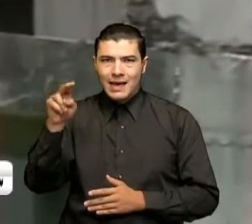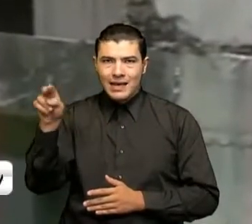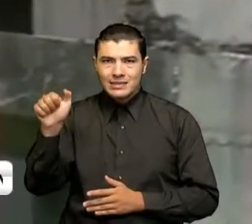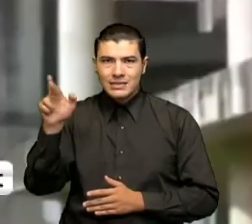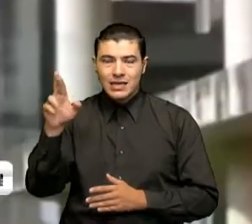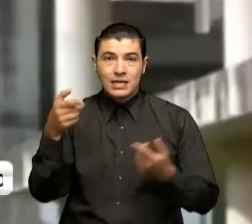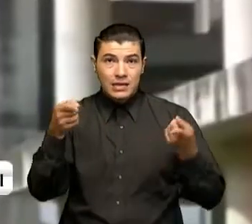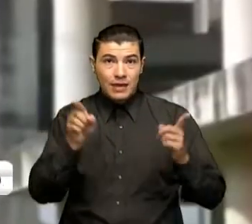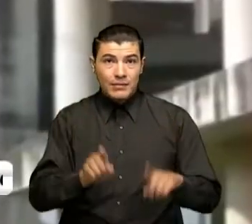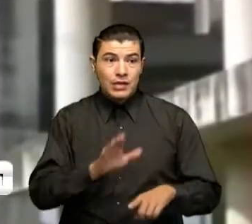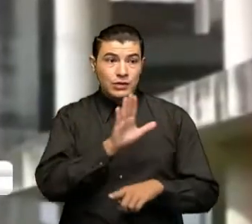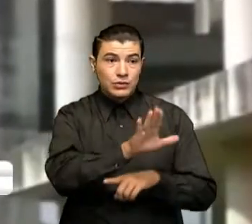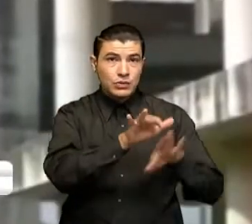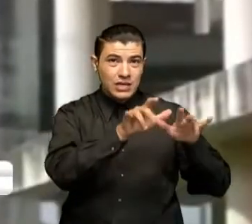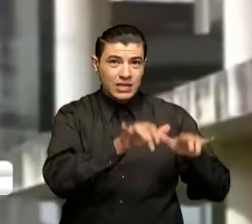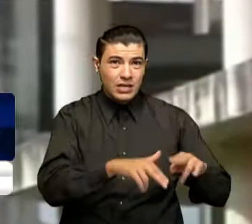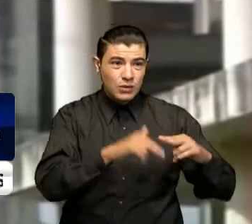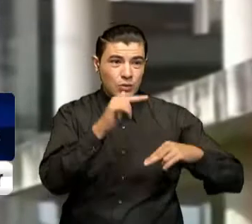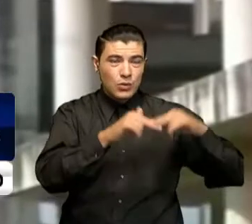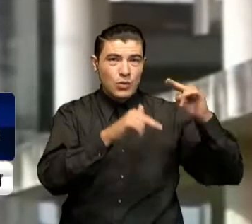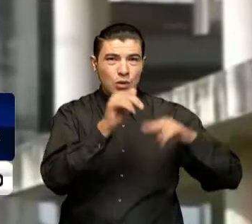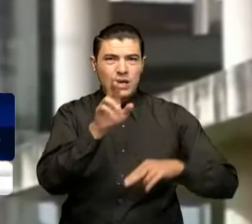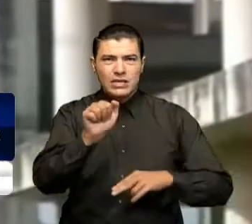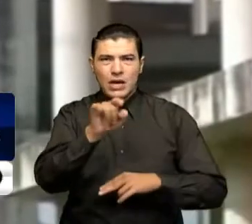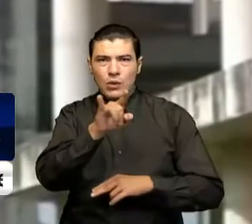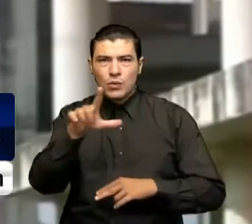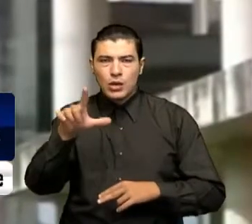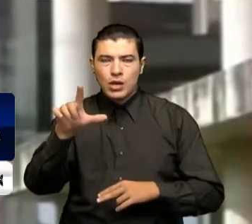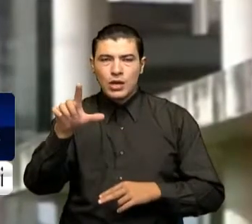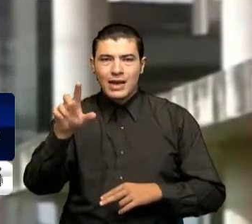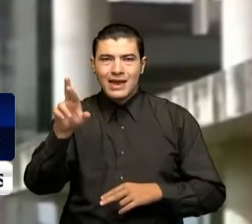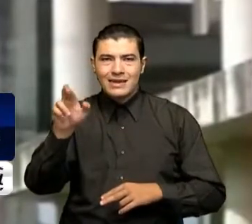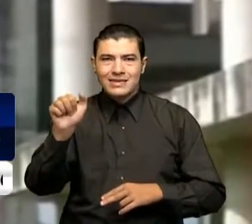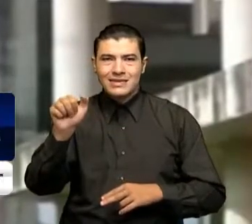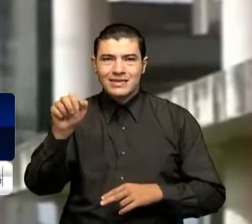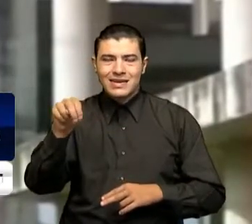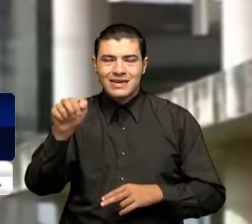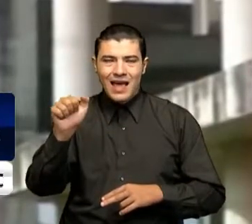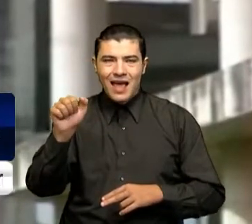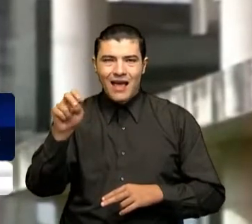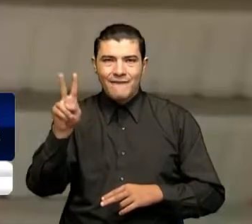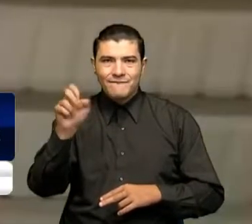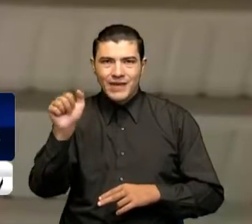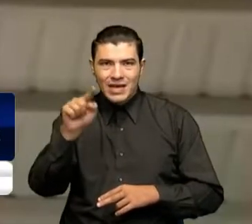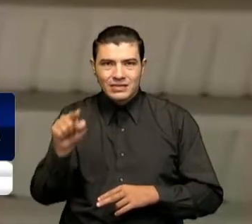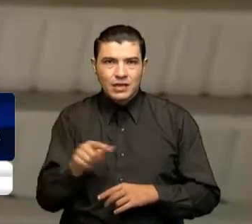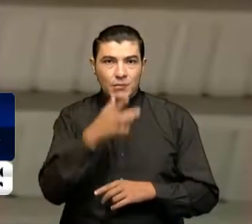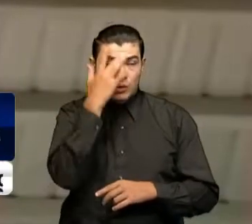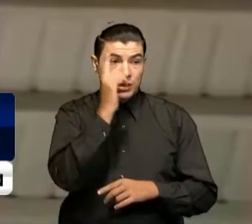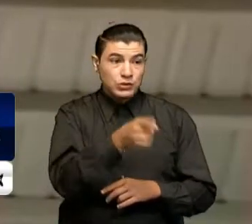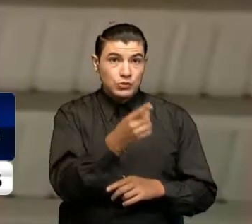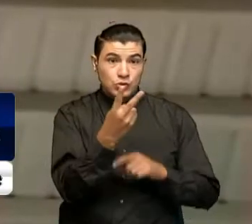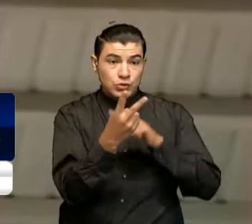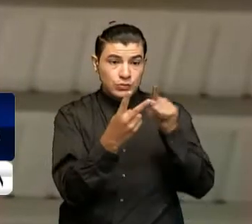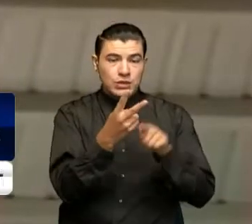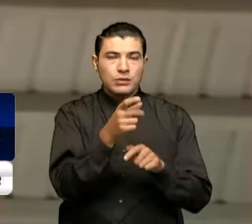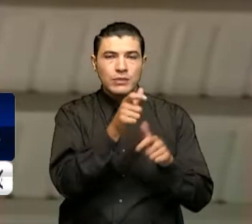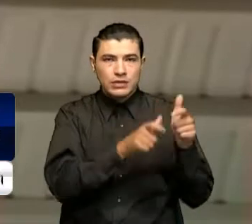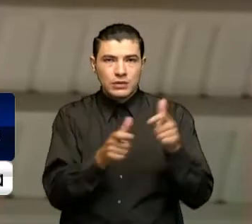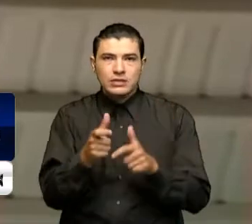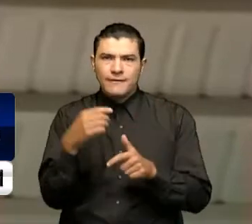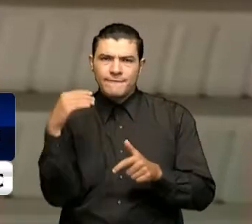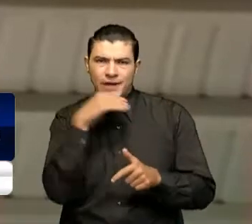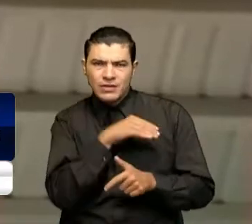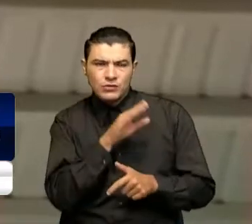Infraestructura de su administración, Raúl Cardoso Navas, quienes al parecer incurrieron en irregularidades dentro de la contratación para construir la